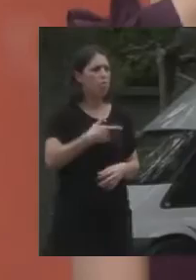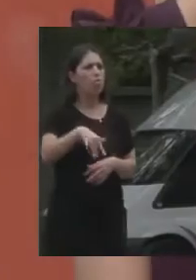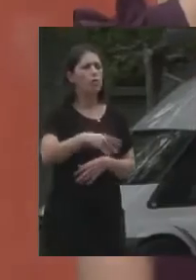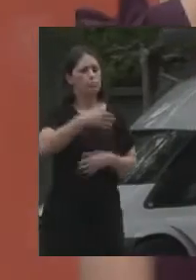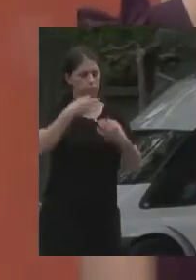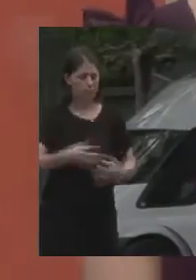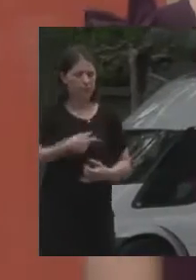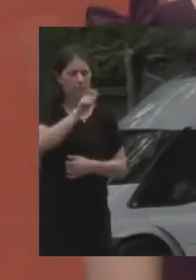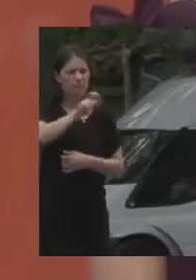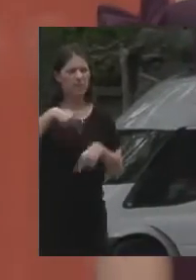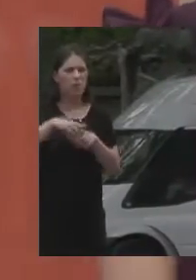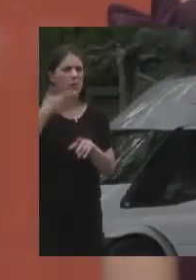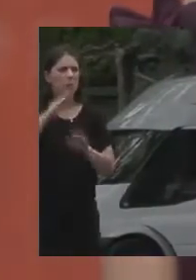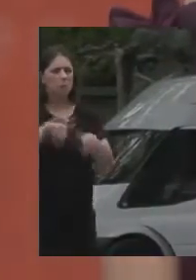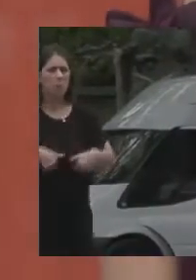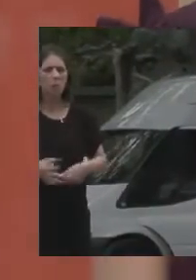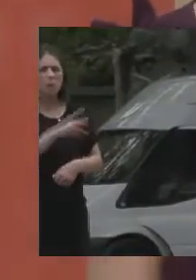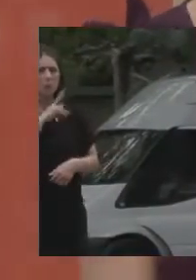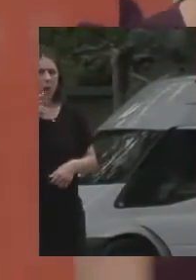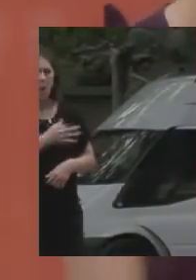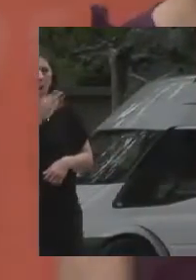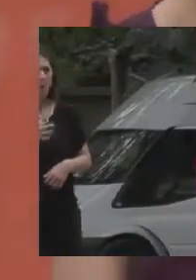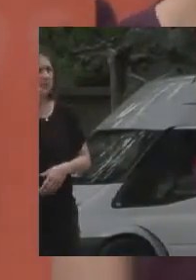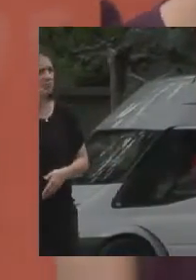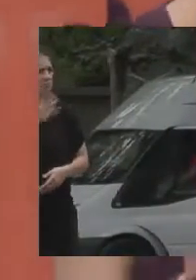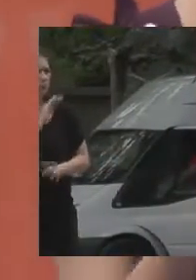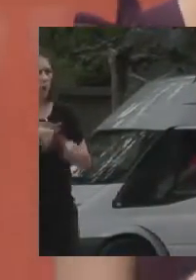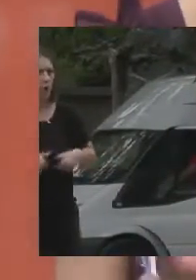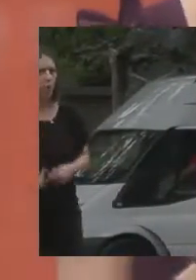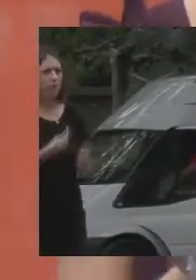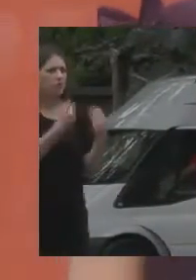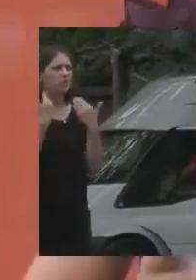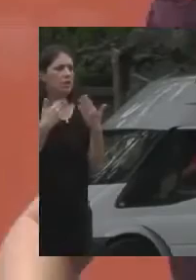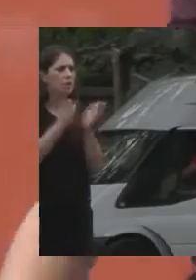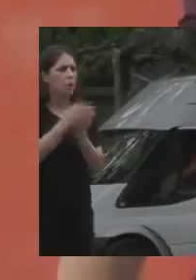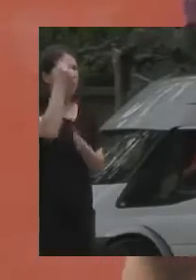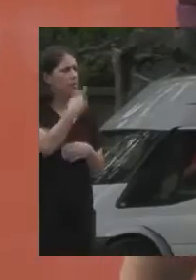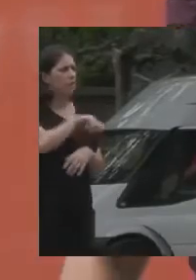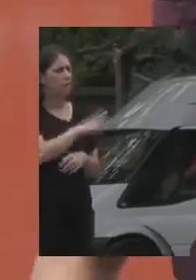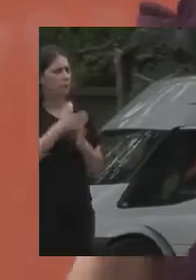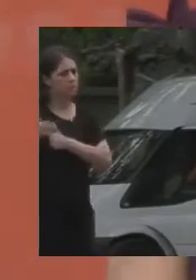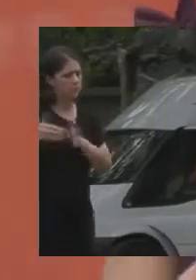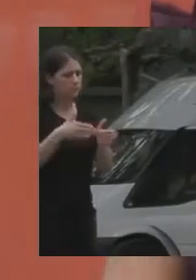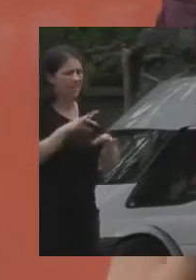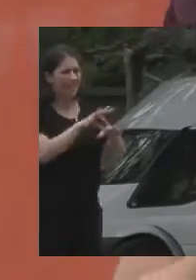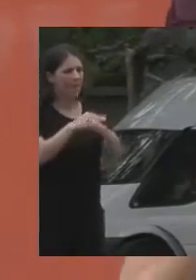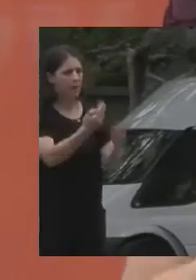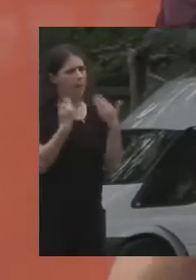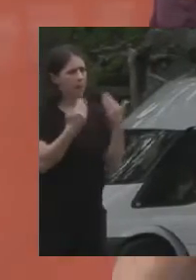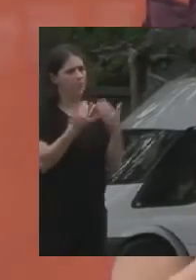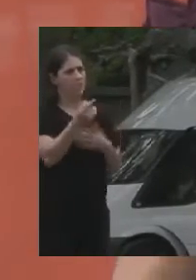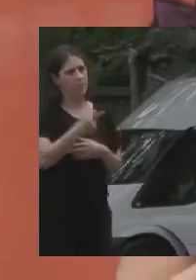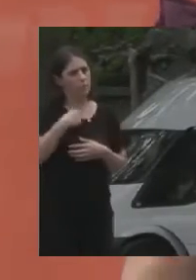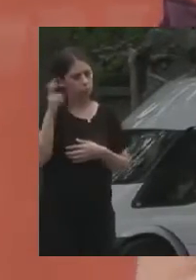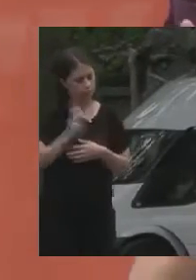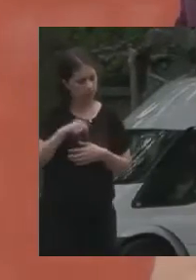está a xente a recuperar a dignidade, os valores e a decencia. E moitas gracias, compañeros, por marcar o camiño. Moitas gracias por poder